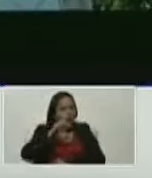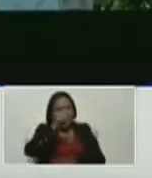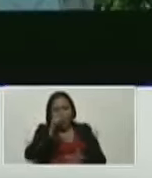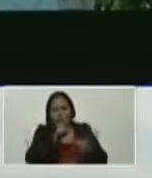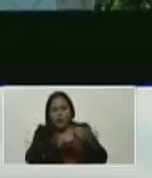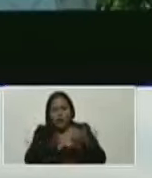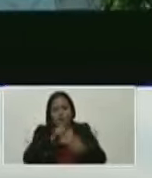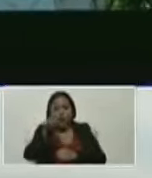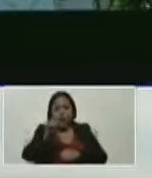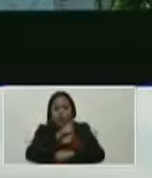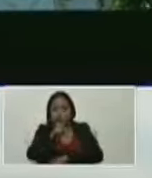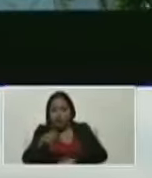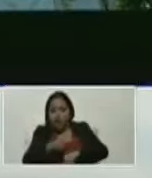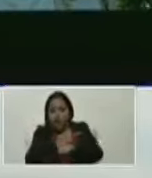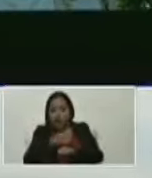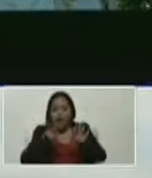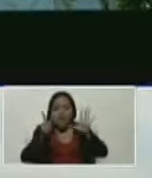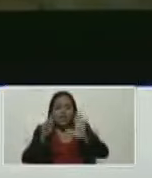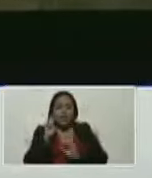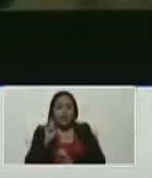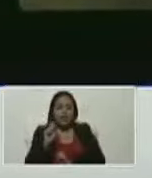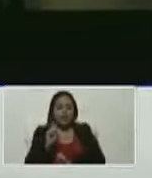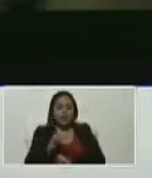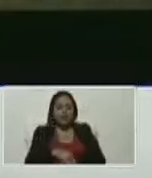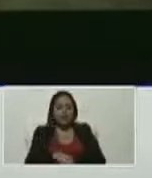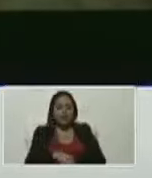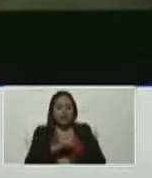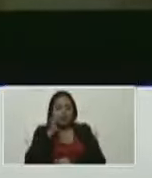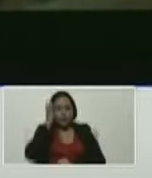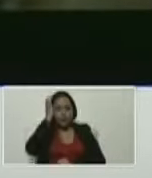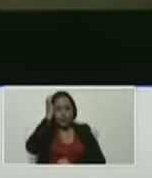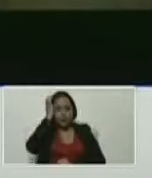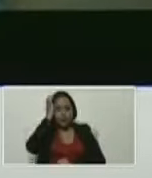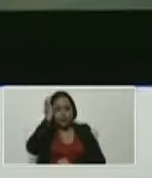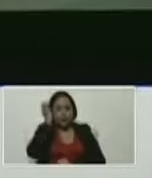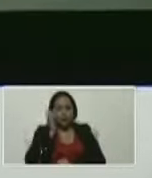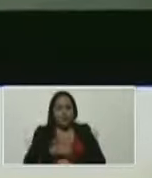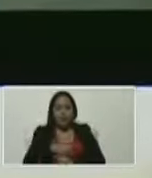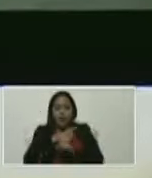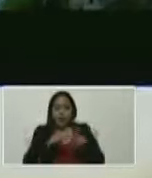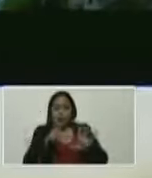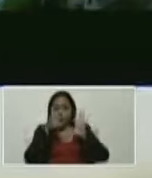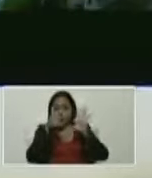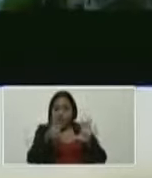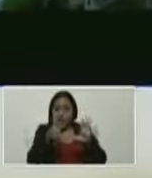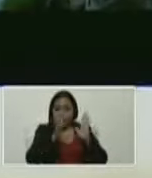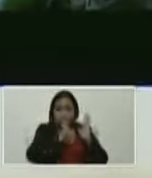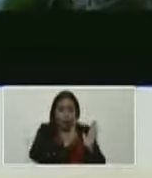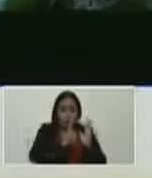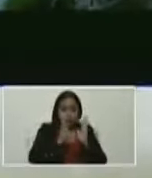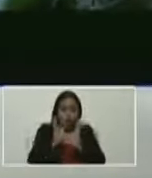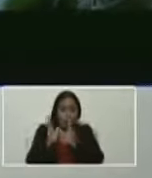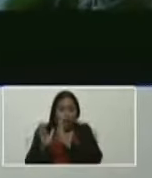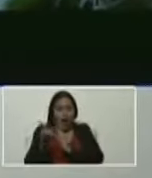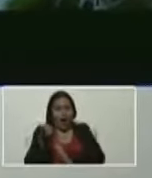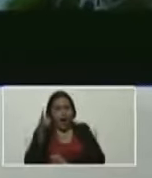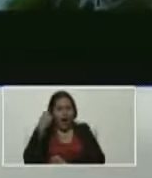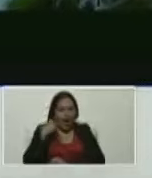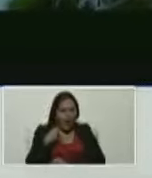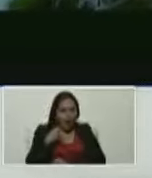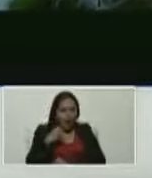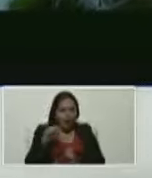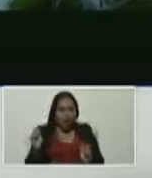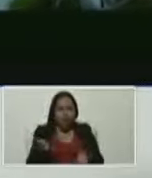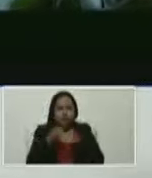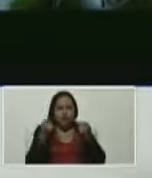Dura 1 hora 7 minutos. Pero son 6 capítulos. Y ayer